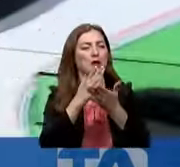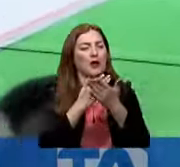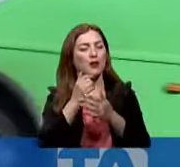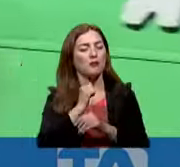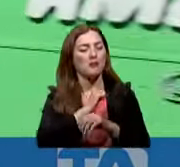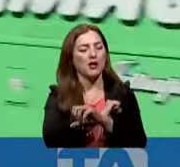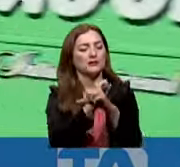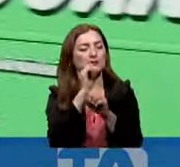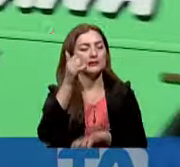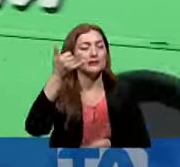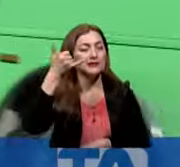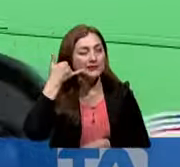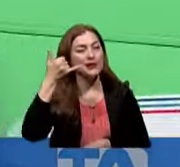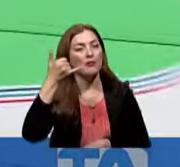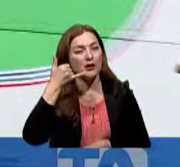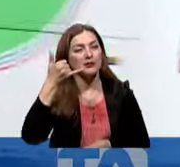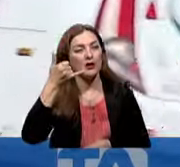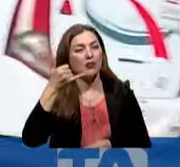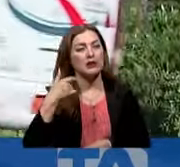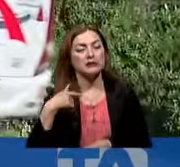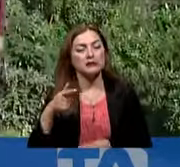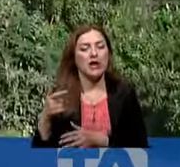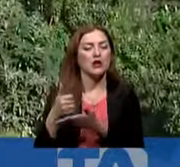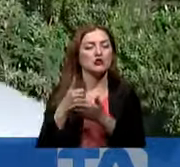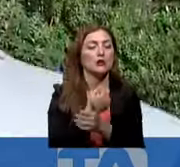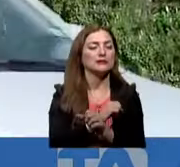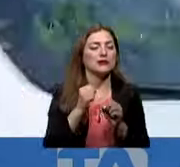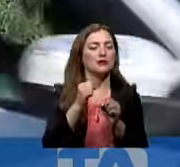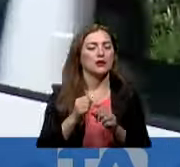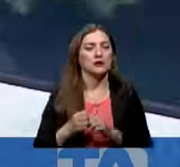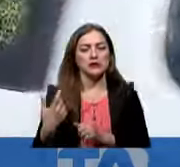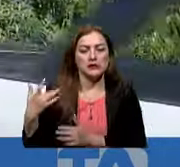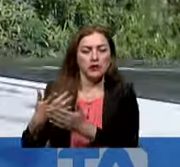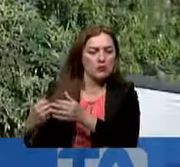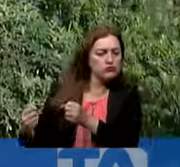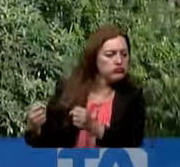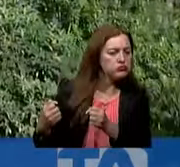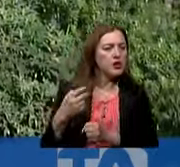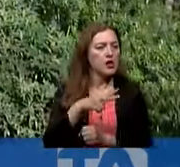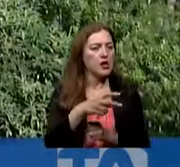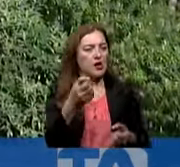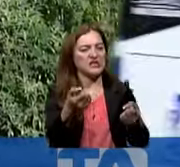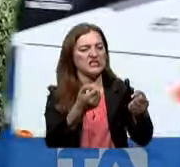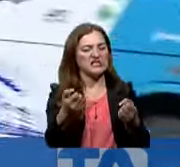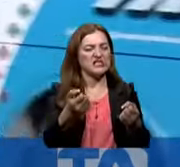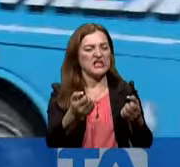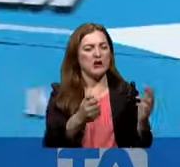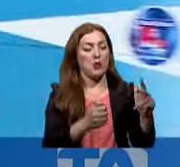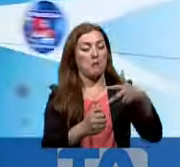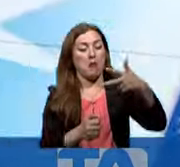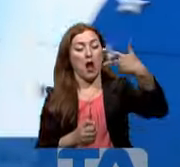rescate. A nuestra llegada pues podemos constatar que había un camión con bloques el cual